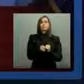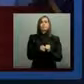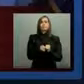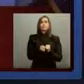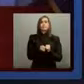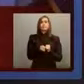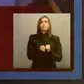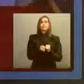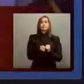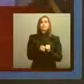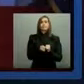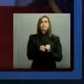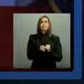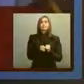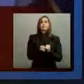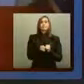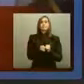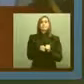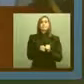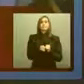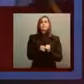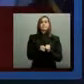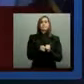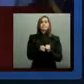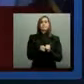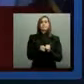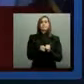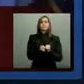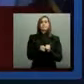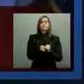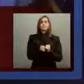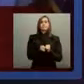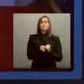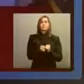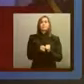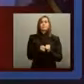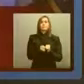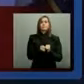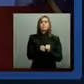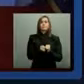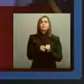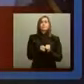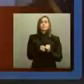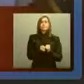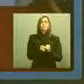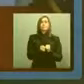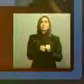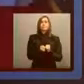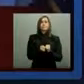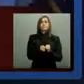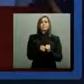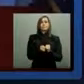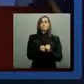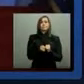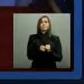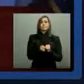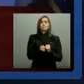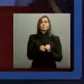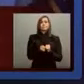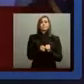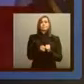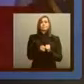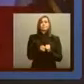media en este país que es el del control de precio